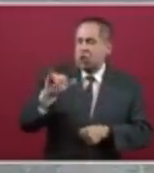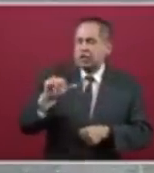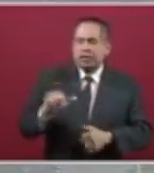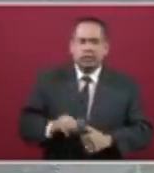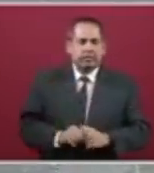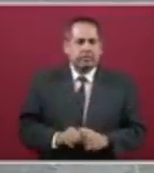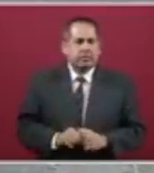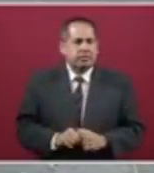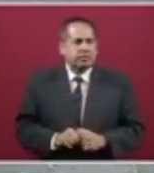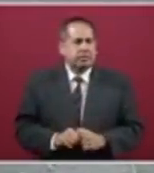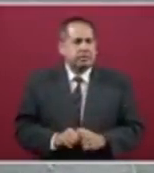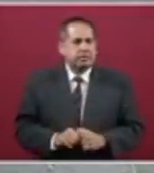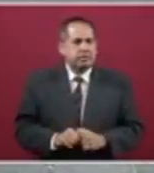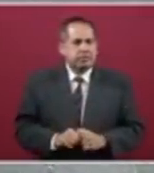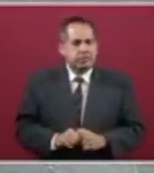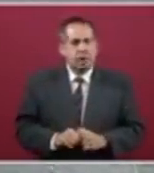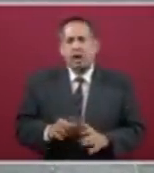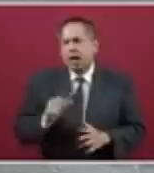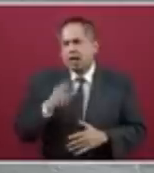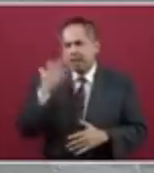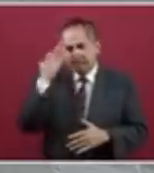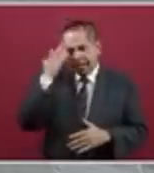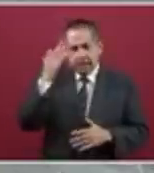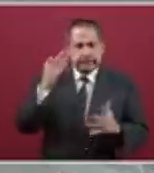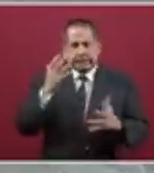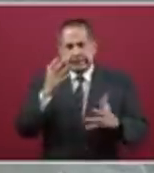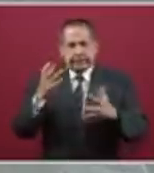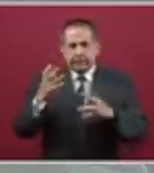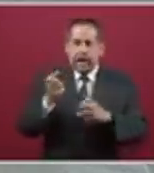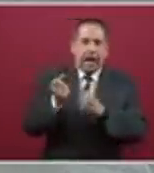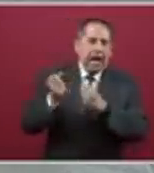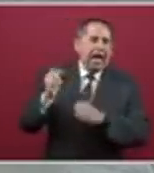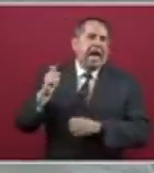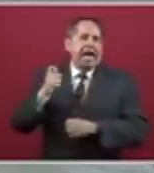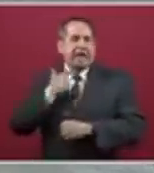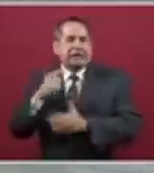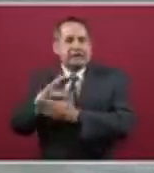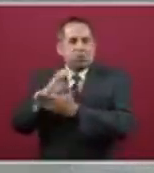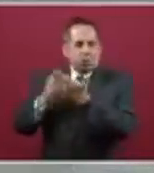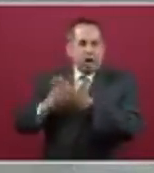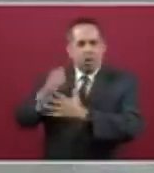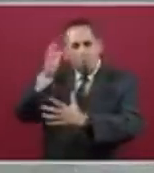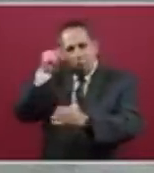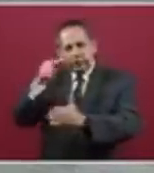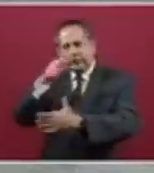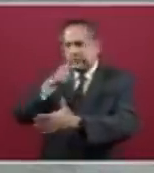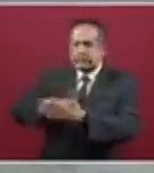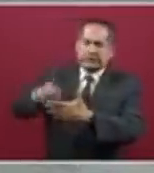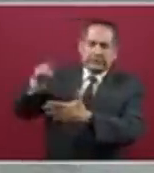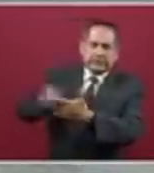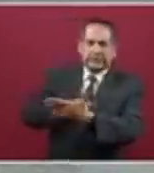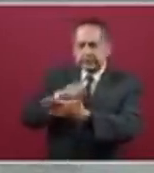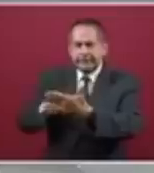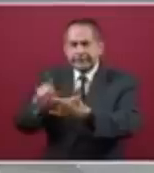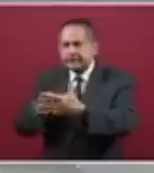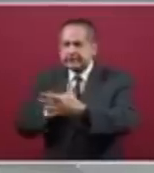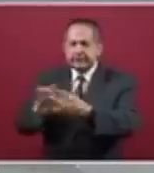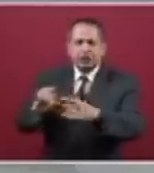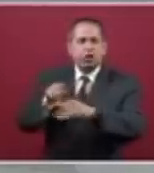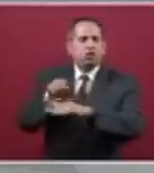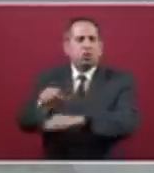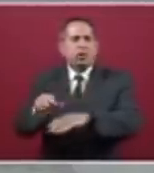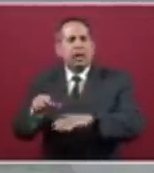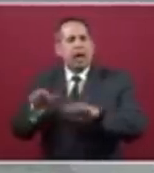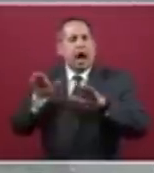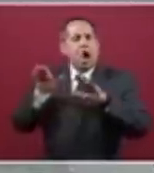Nos ha llevado algún tiempo cancelar los compromisos que se habían hecho en la construcción del aeropuerto